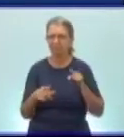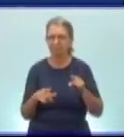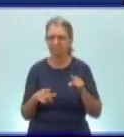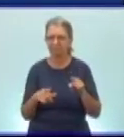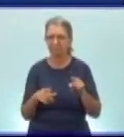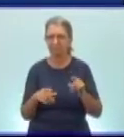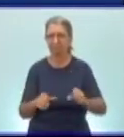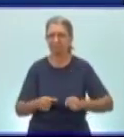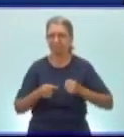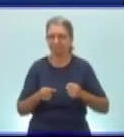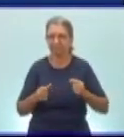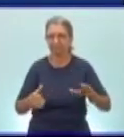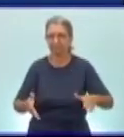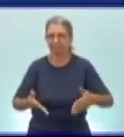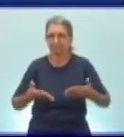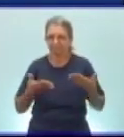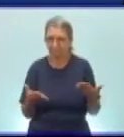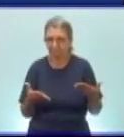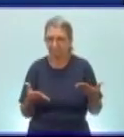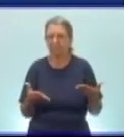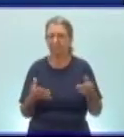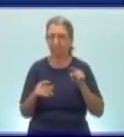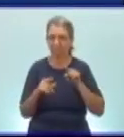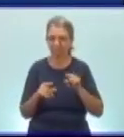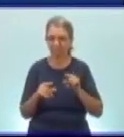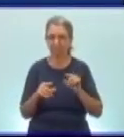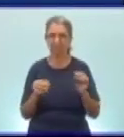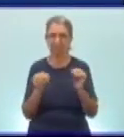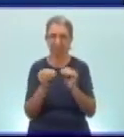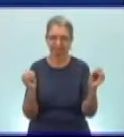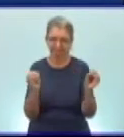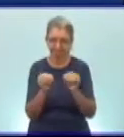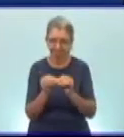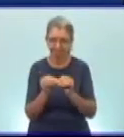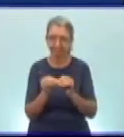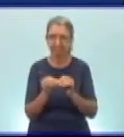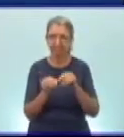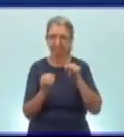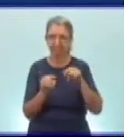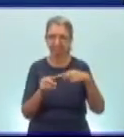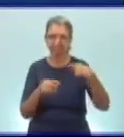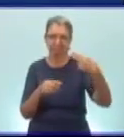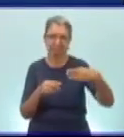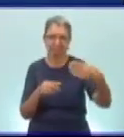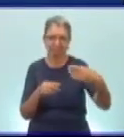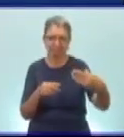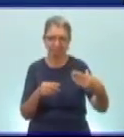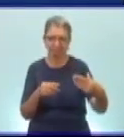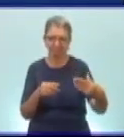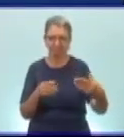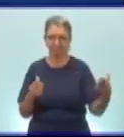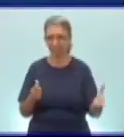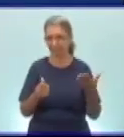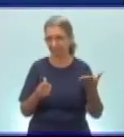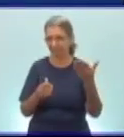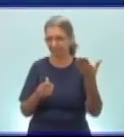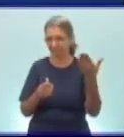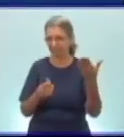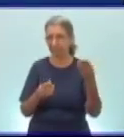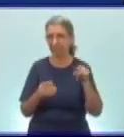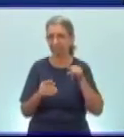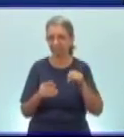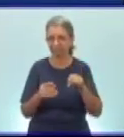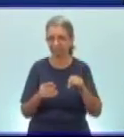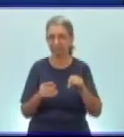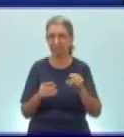en la fuerza restauradora de la que estábamos hablando es precisamente la fuerza elástica. Y bueno, la constante elástica de resorte, que es la constante restauradora,